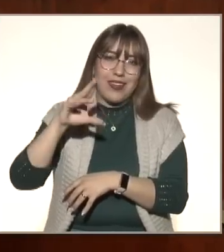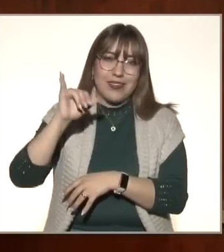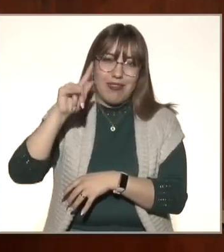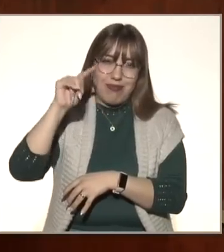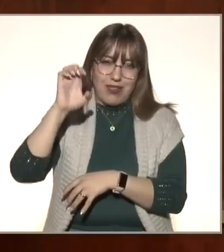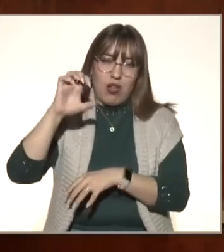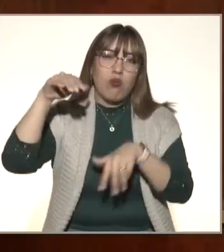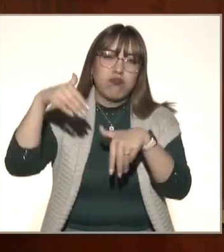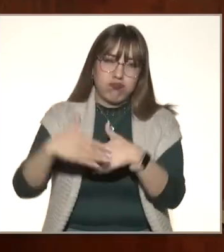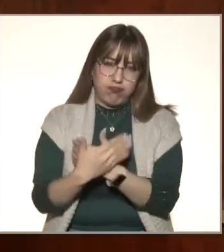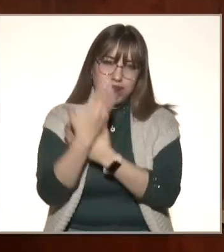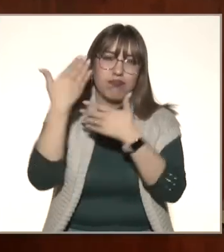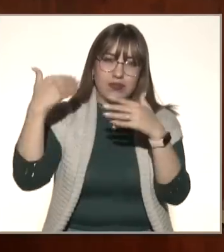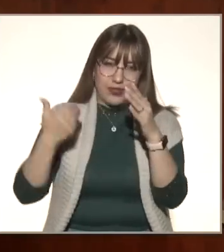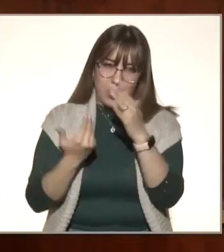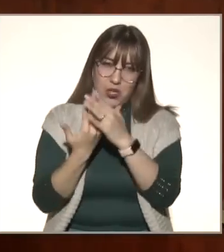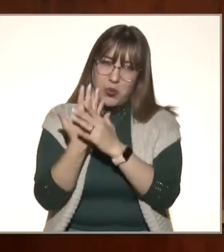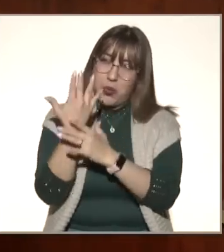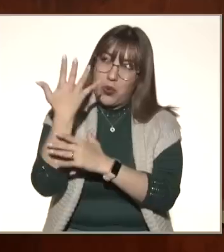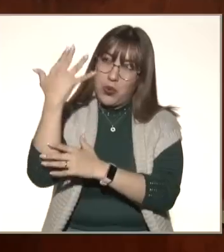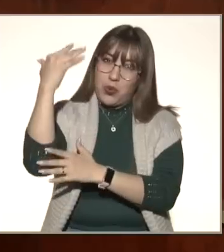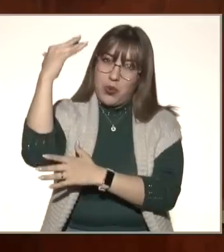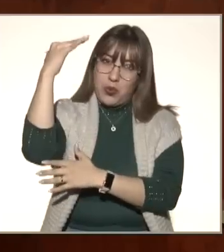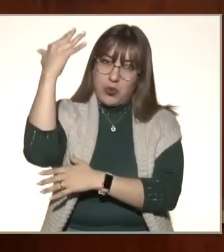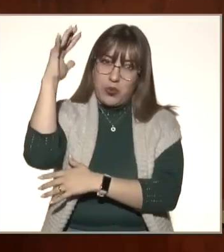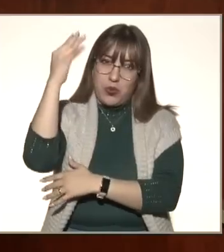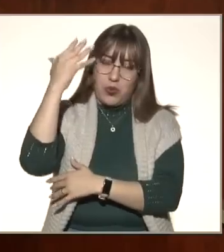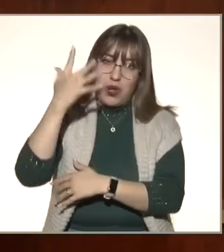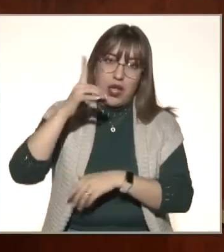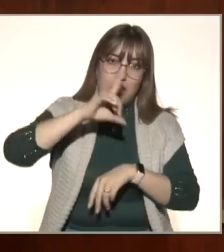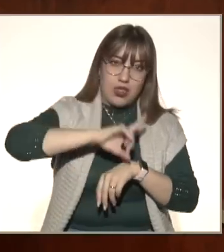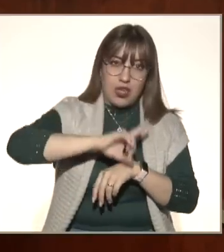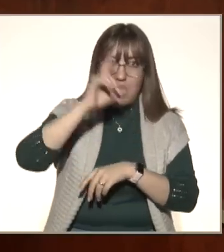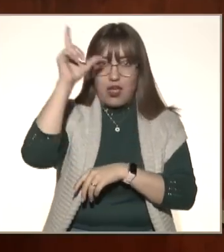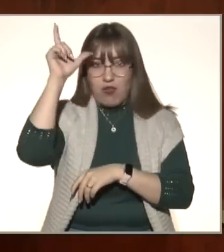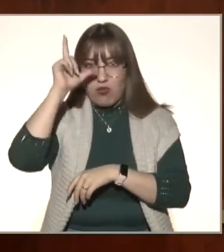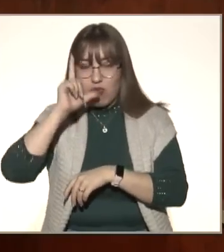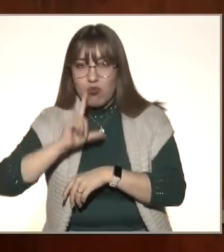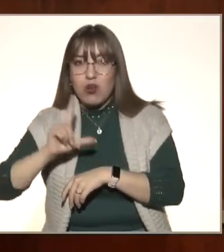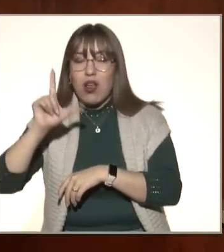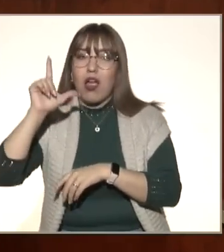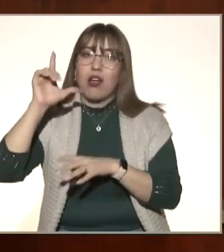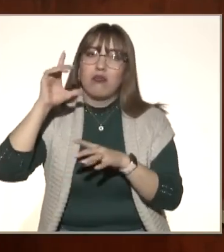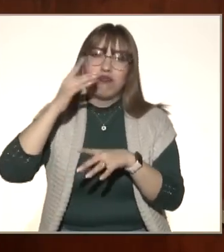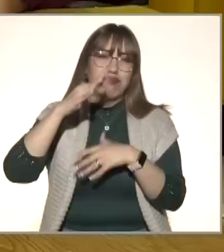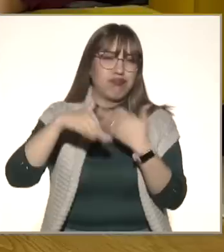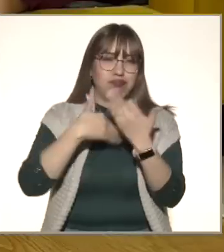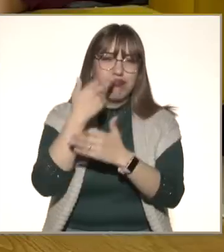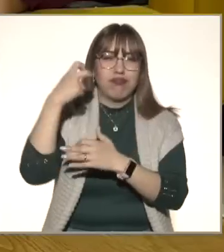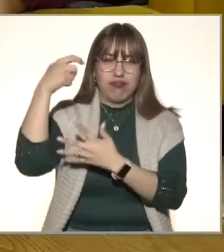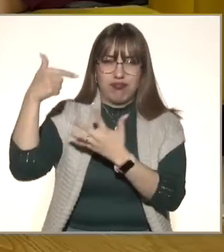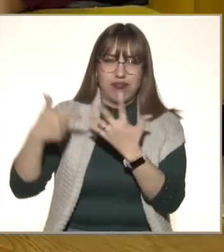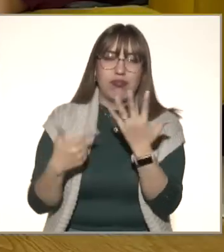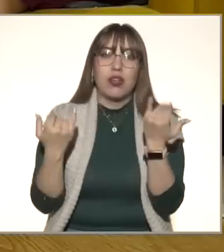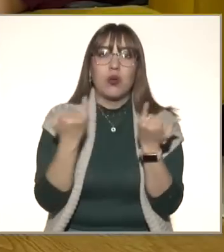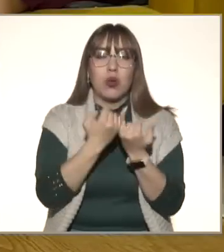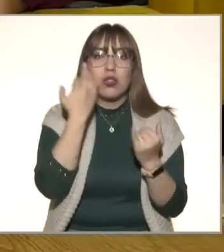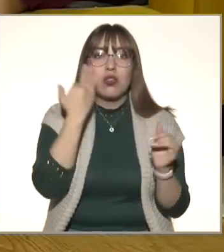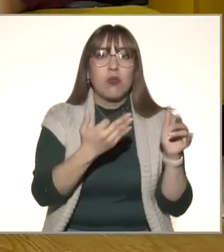tiene que ver con el día y la noche, sino con los ritmos biológicos que nosotros tenemos y con las